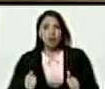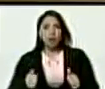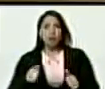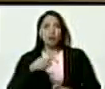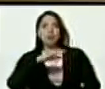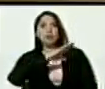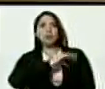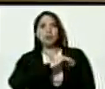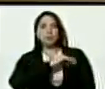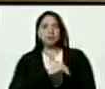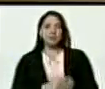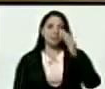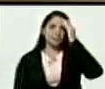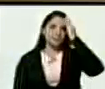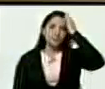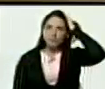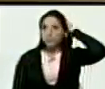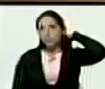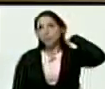CICPC.